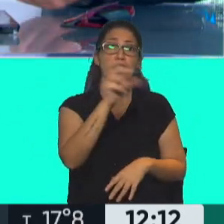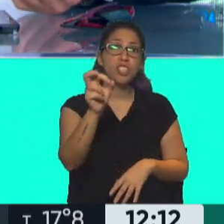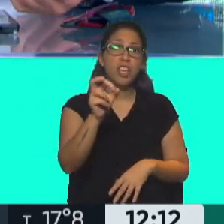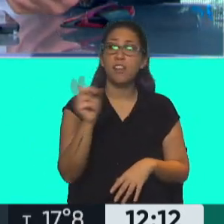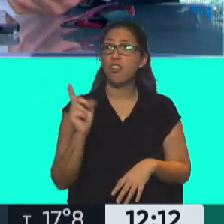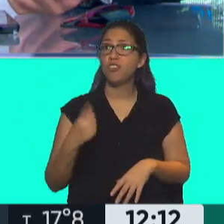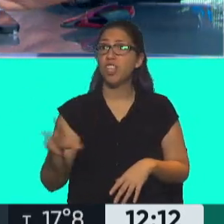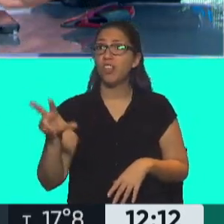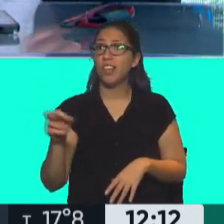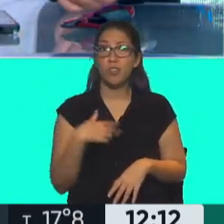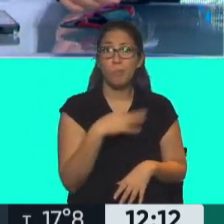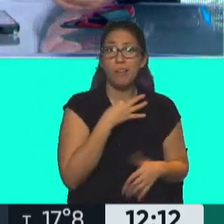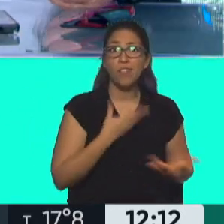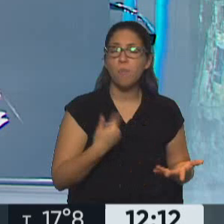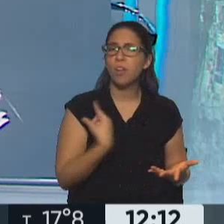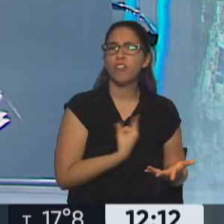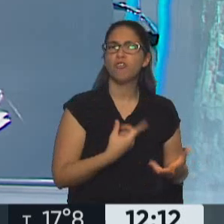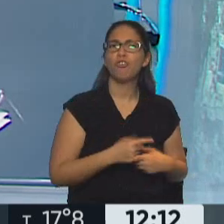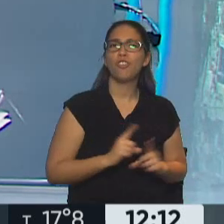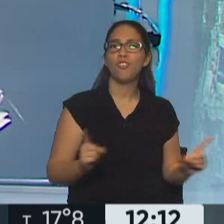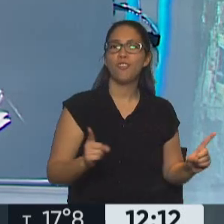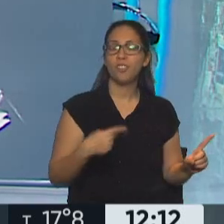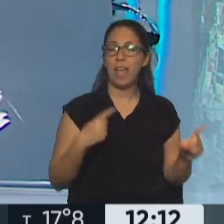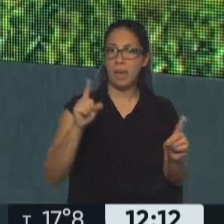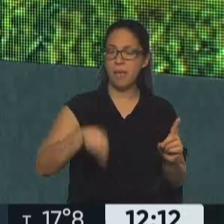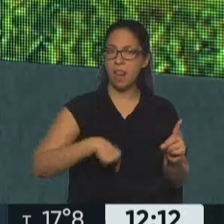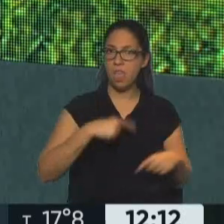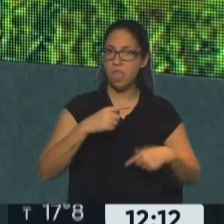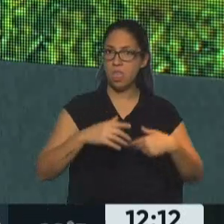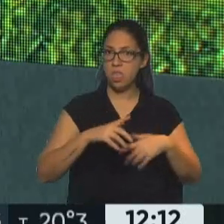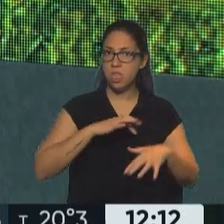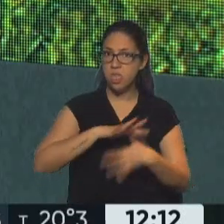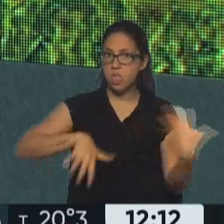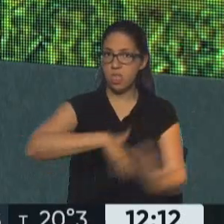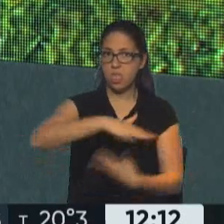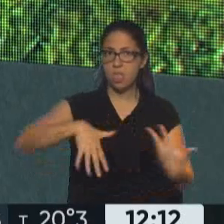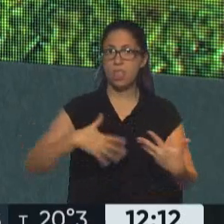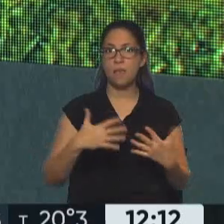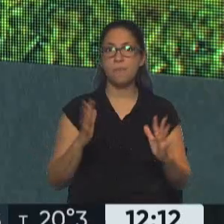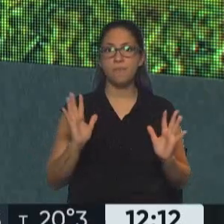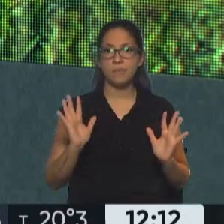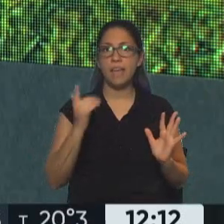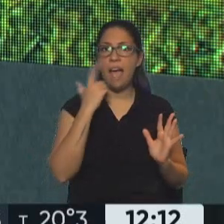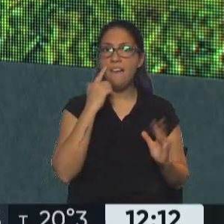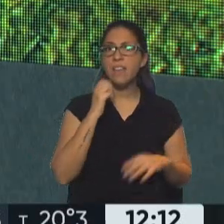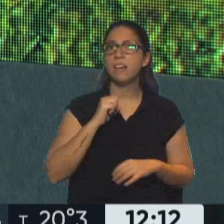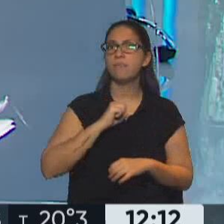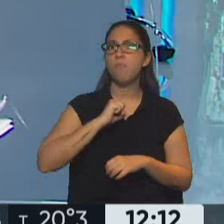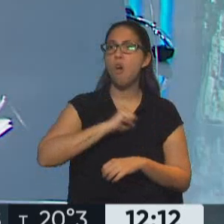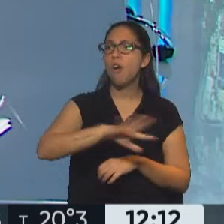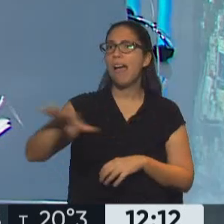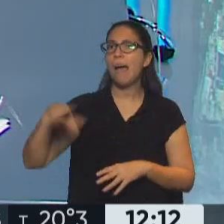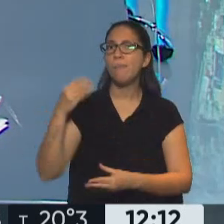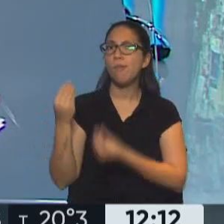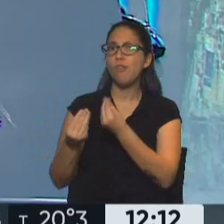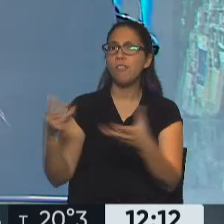de 130. ¿Por qué no para nosotros también? Se diversifica el conflicto. Habrá que ver cómo se expresa el campo de manera orgánica, si es la mesa